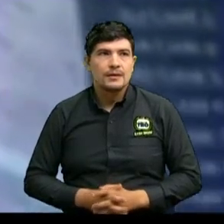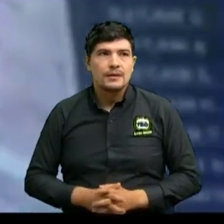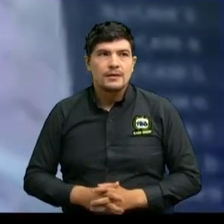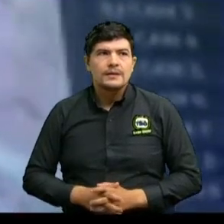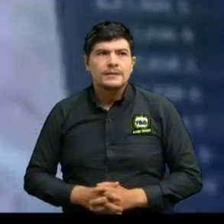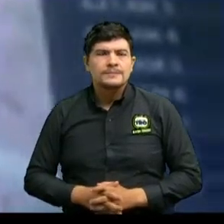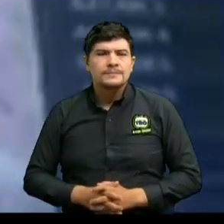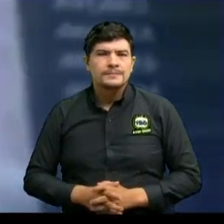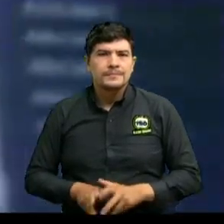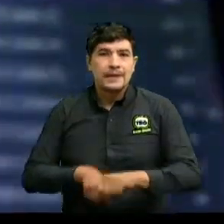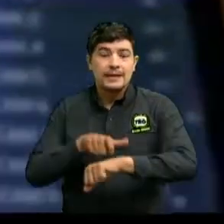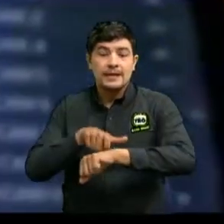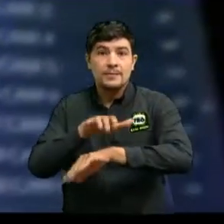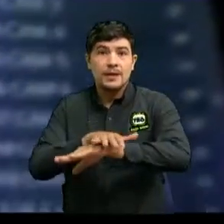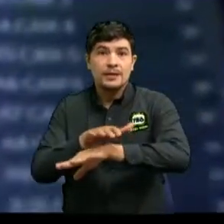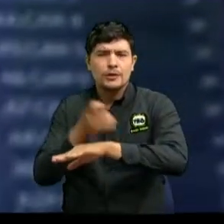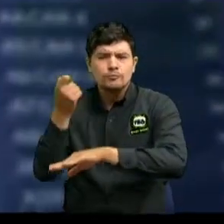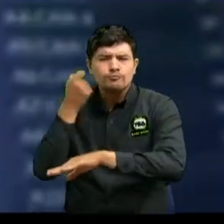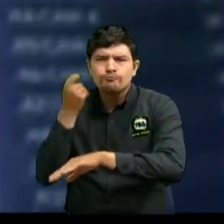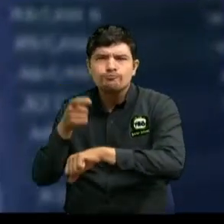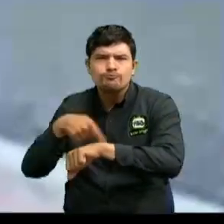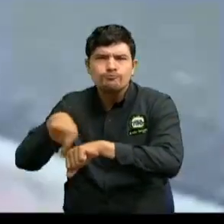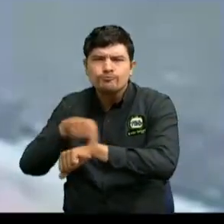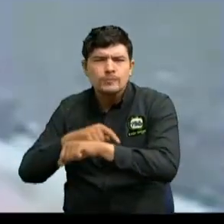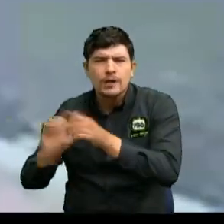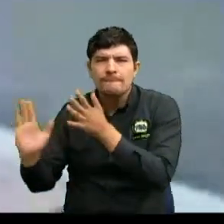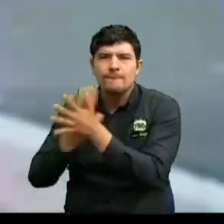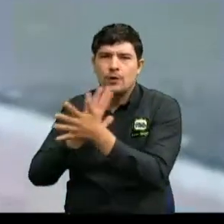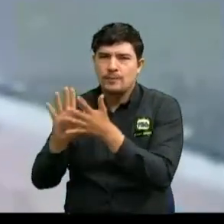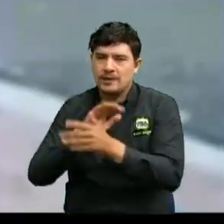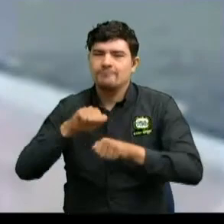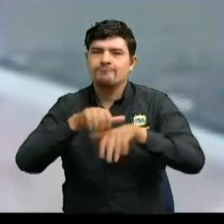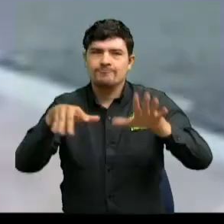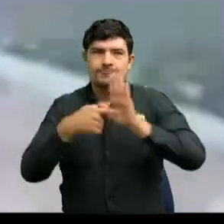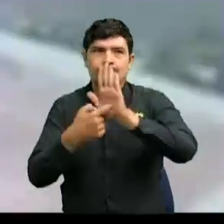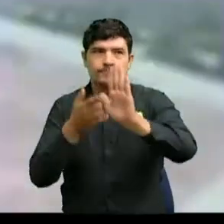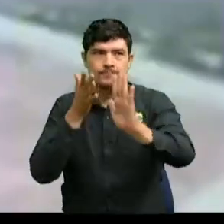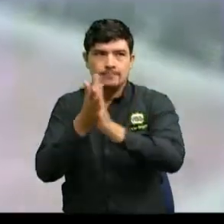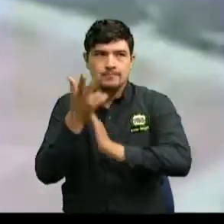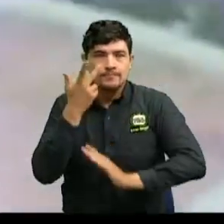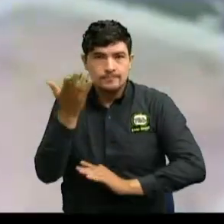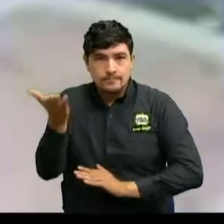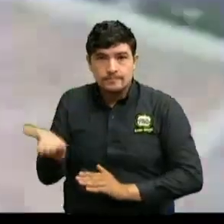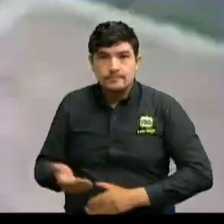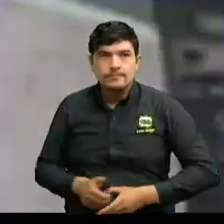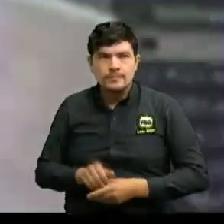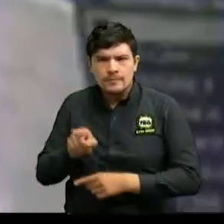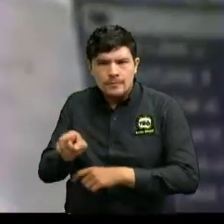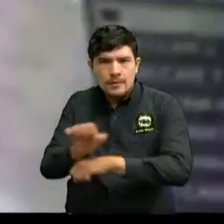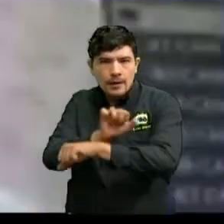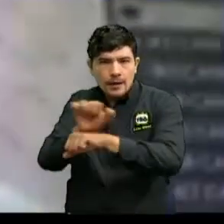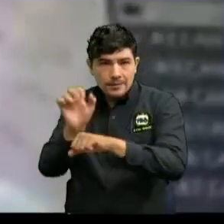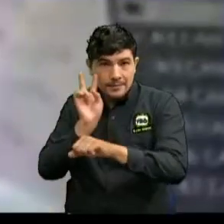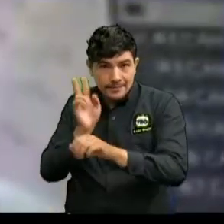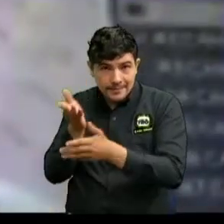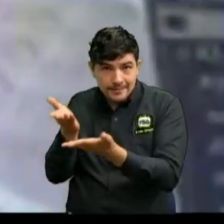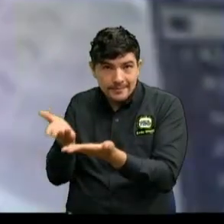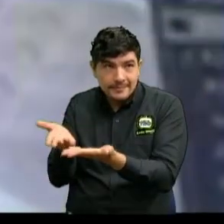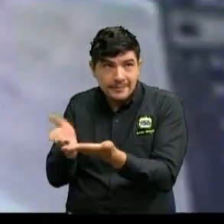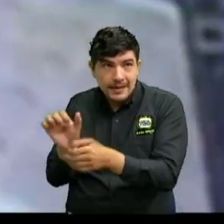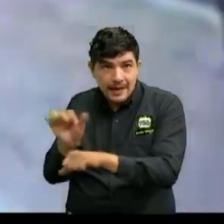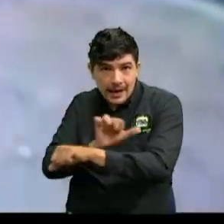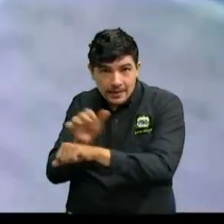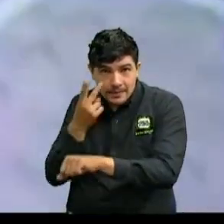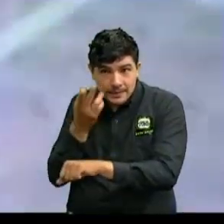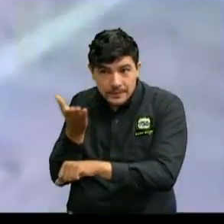Y a esta hora de la tarde nos reportan información de última hora. Precisamente se trata de un vehículo que ustedes están observando